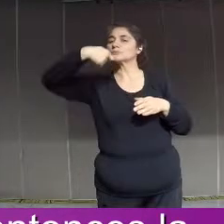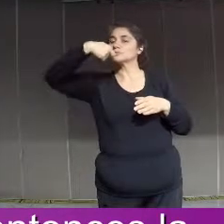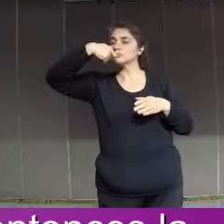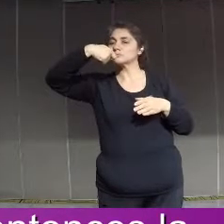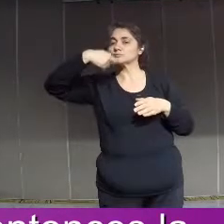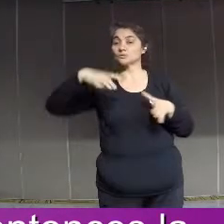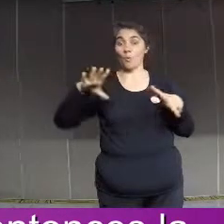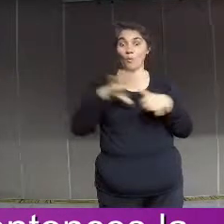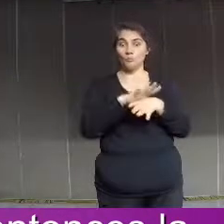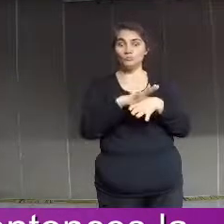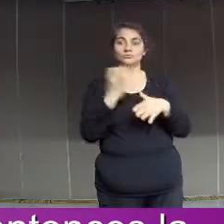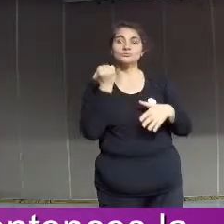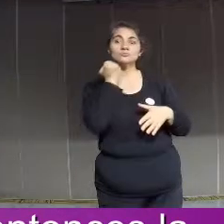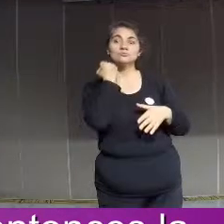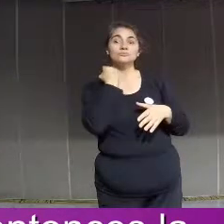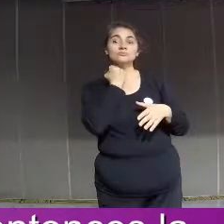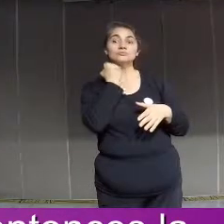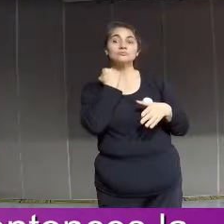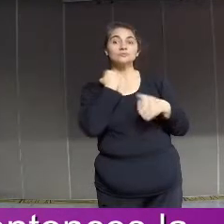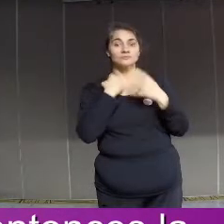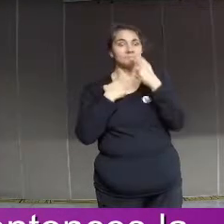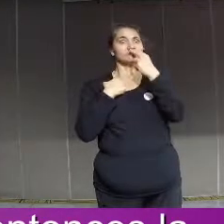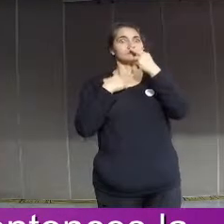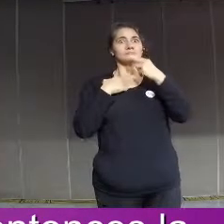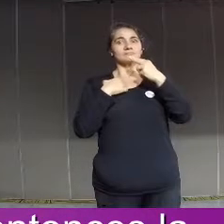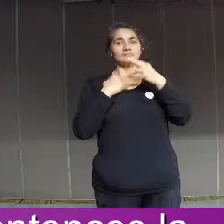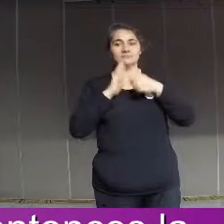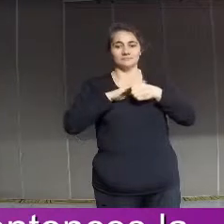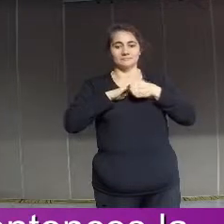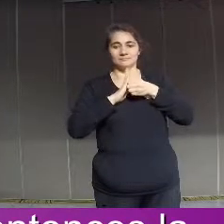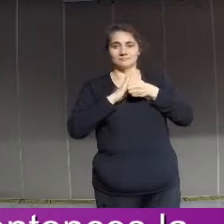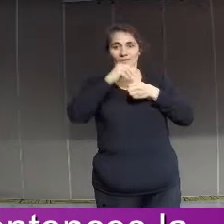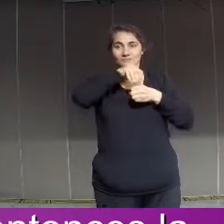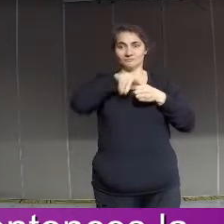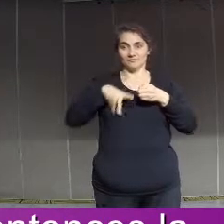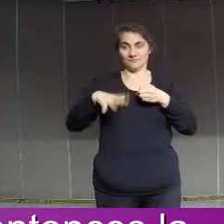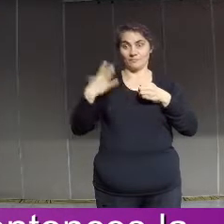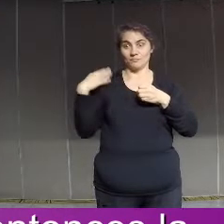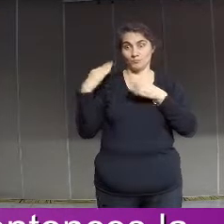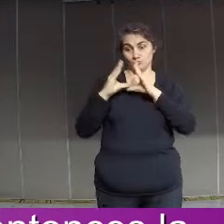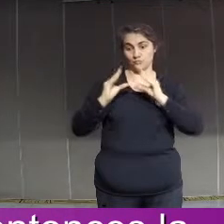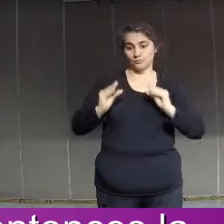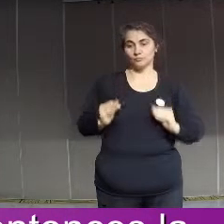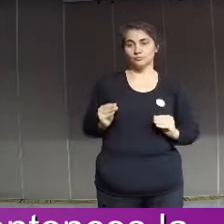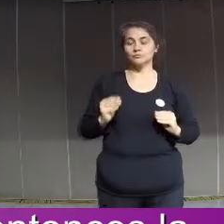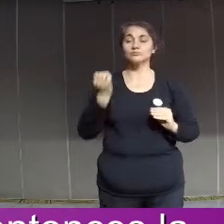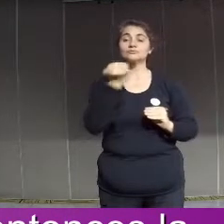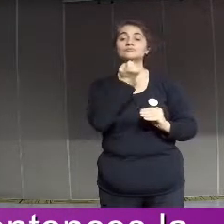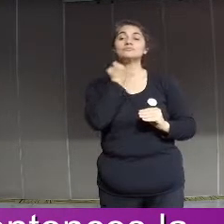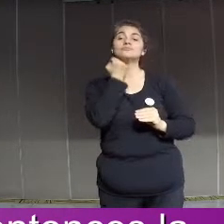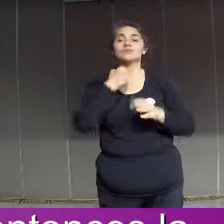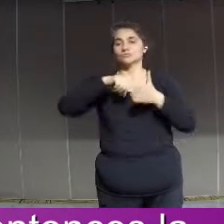momento que le damos? Se suspende la prueba, ¿sí? Generalmente se hacen con